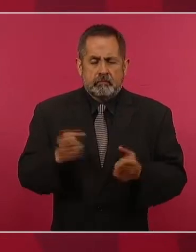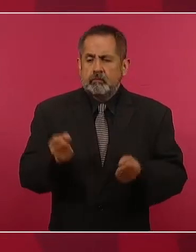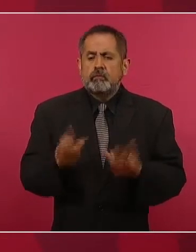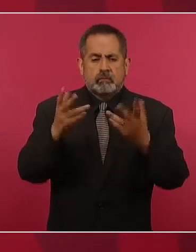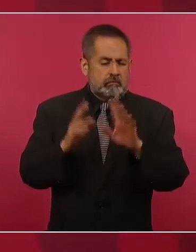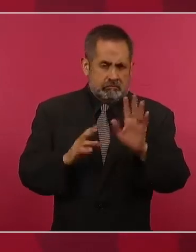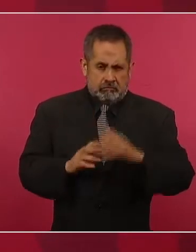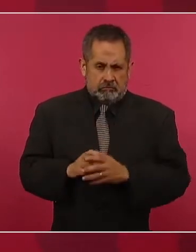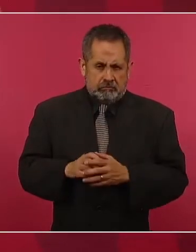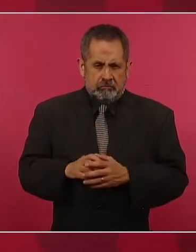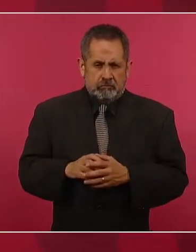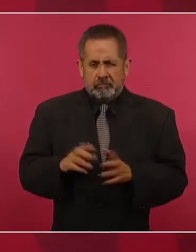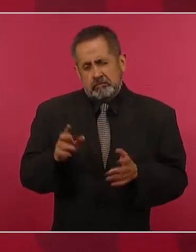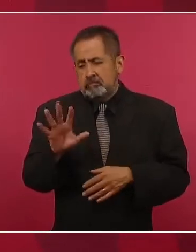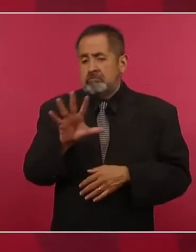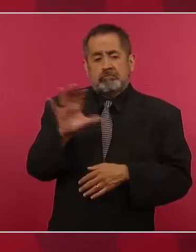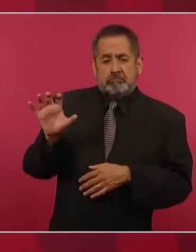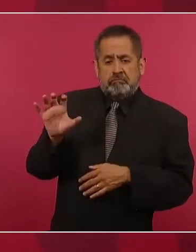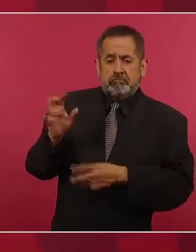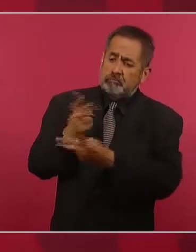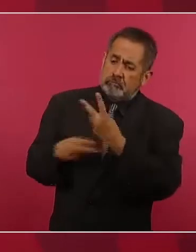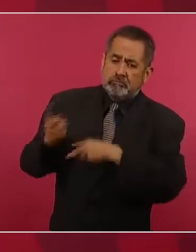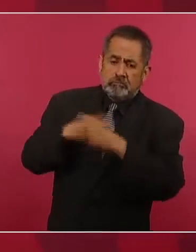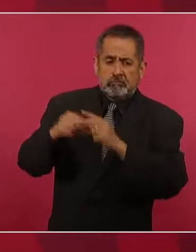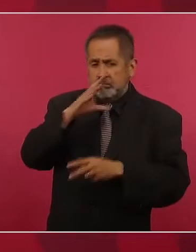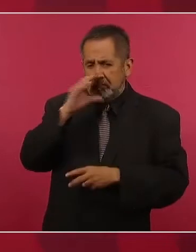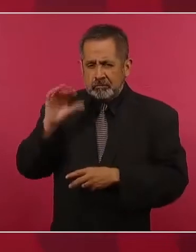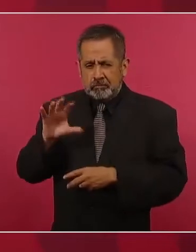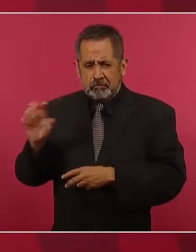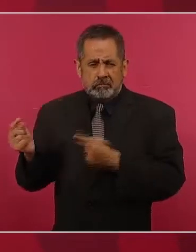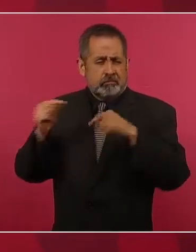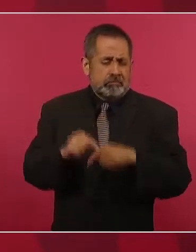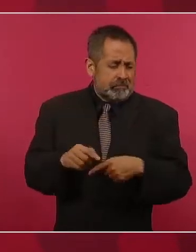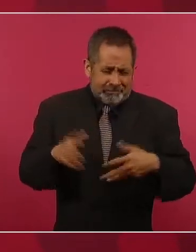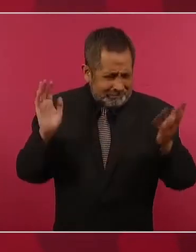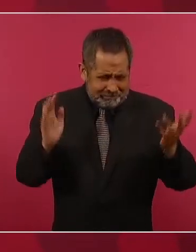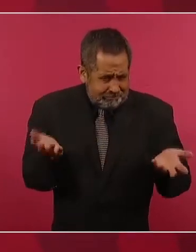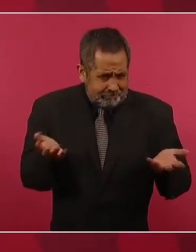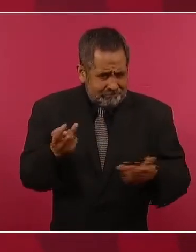cuántos, pero en general son 500, pero ya